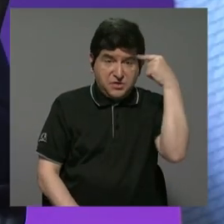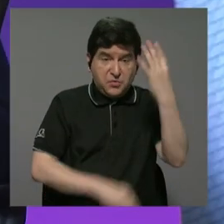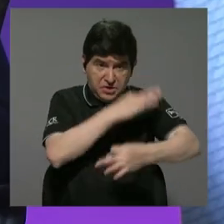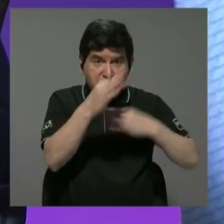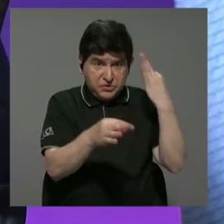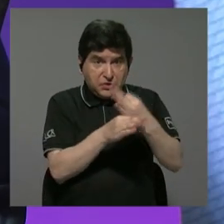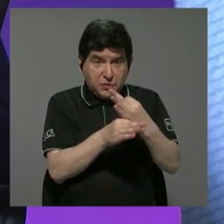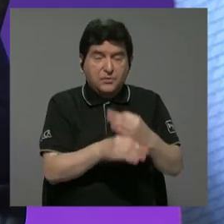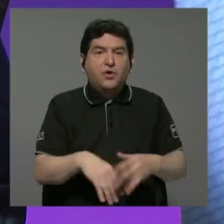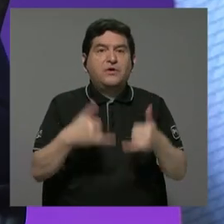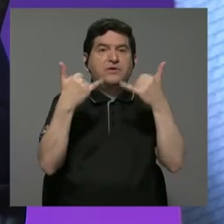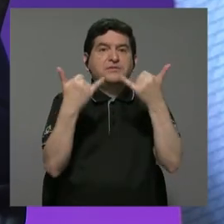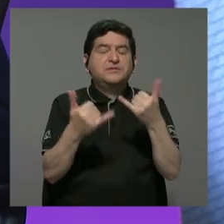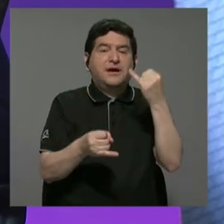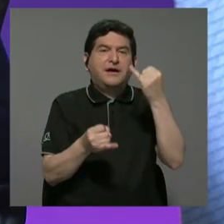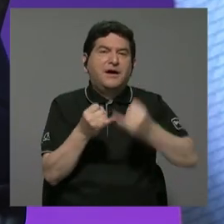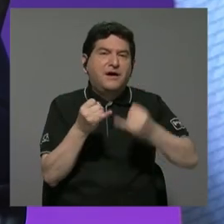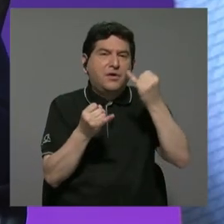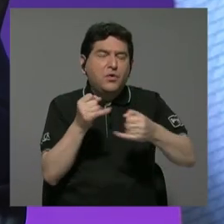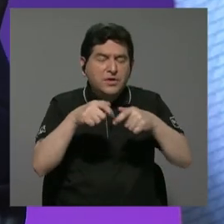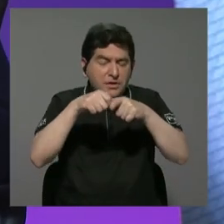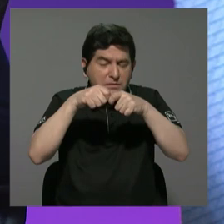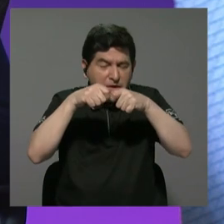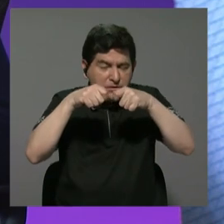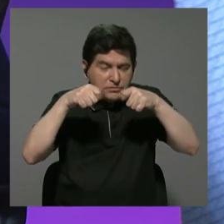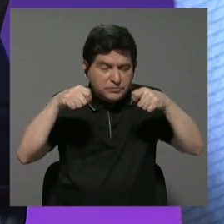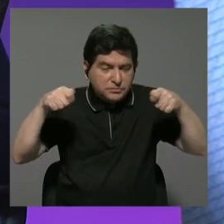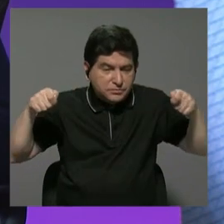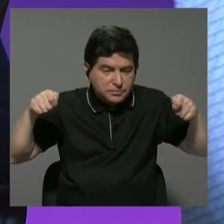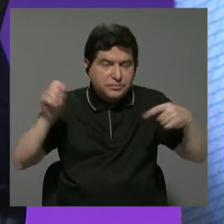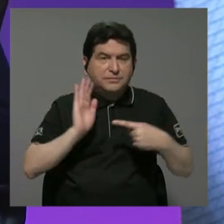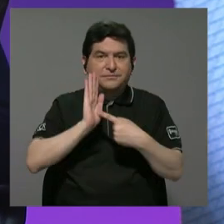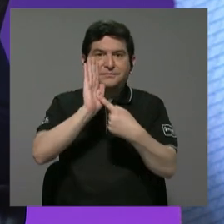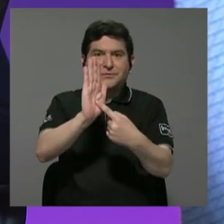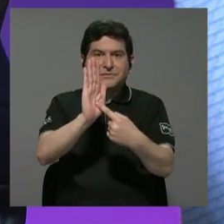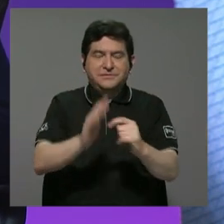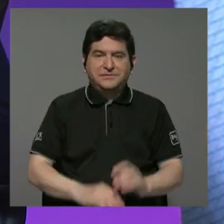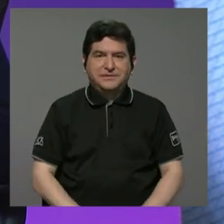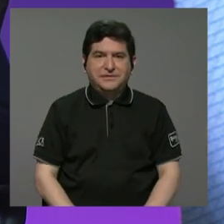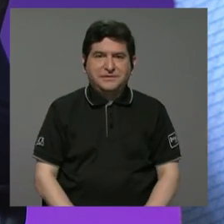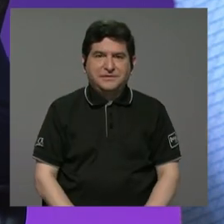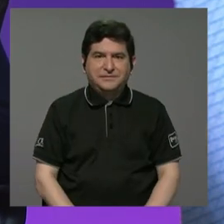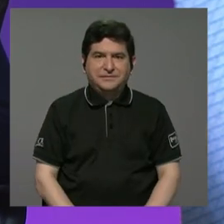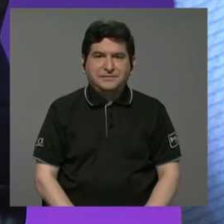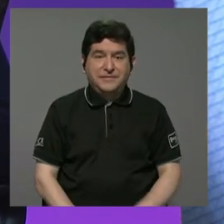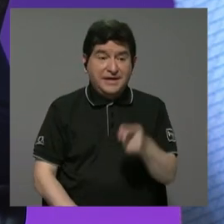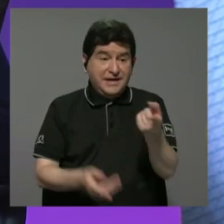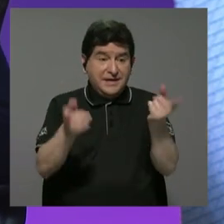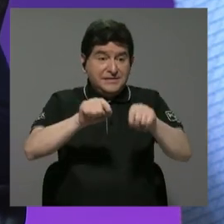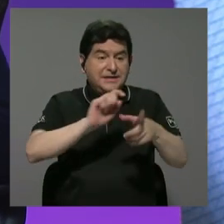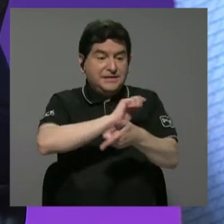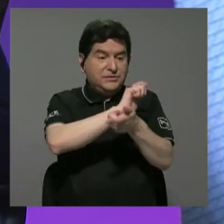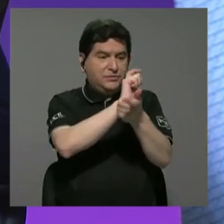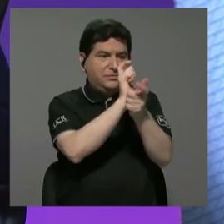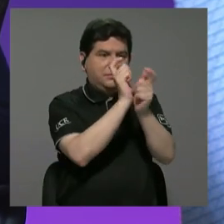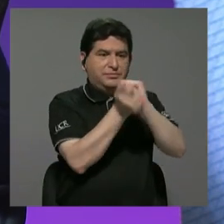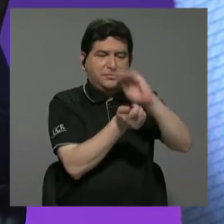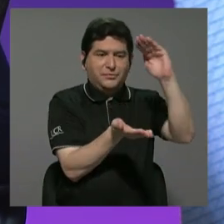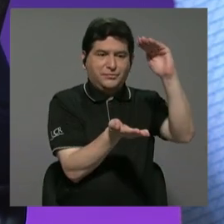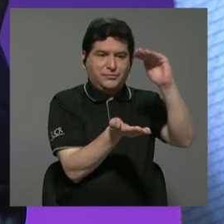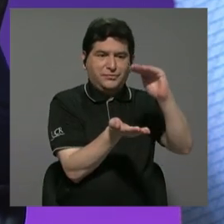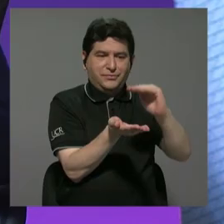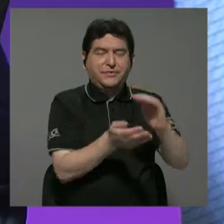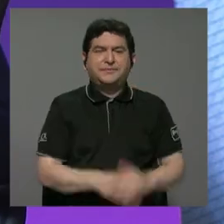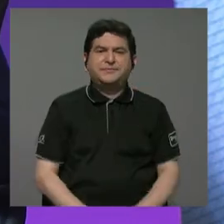Bueno, ya en las últimas mediciones ya empezó a sentir, ya se empezó a sentir ciertos cambios hacia la baja. Llama